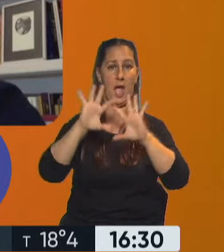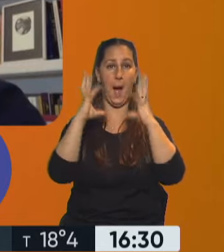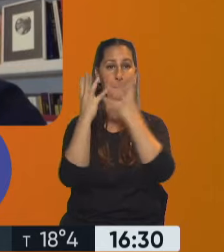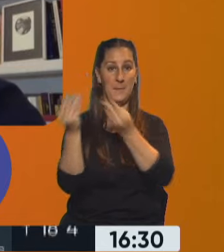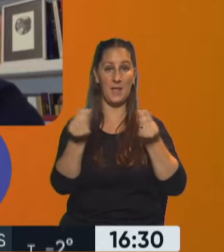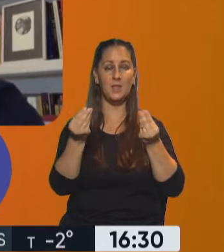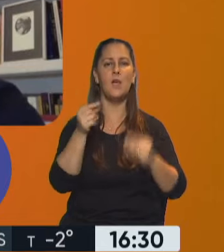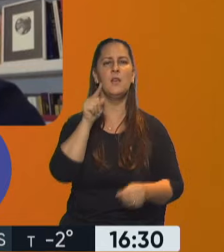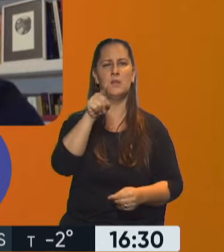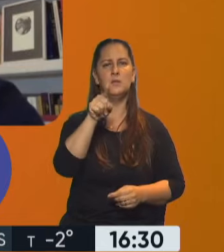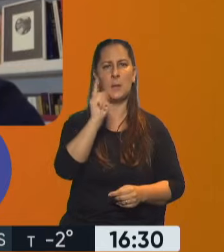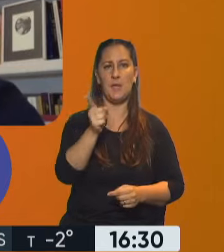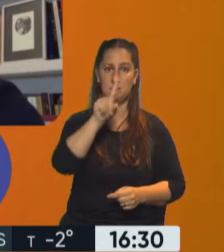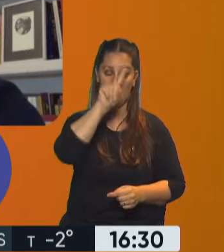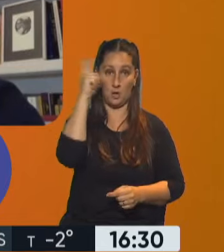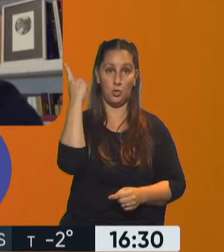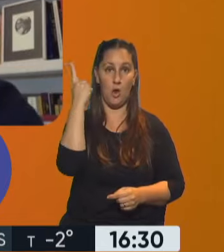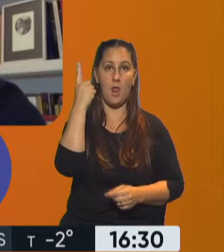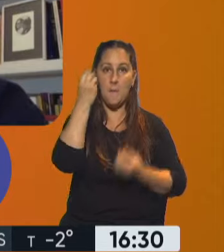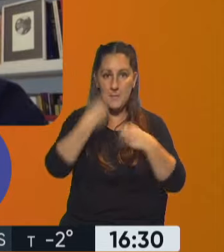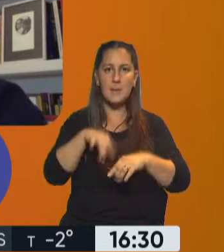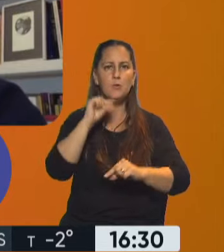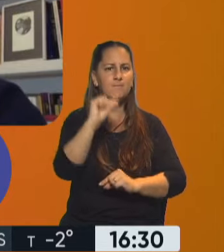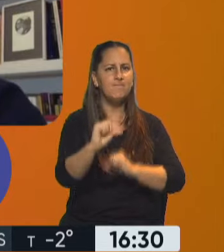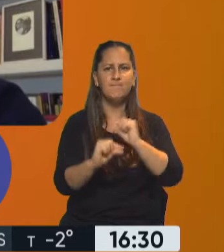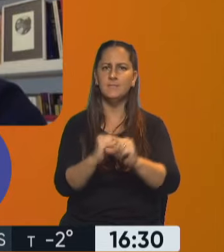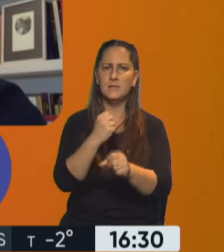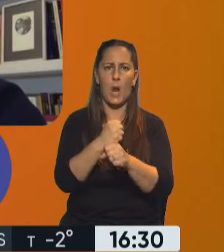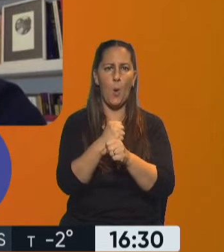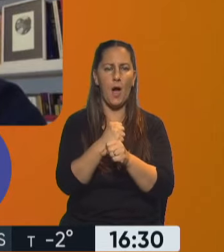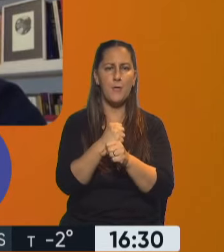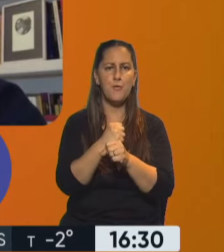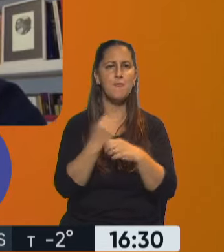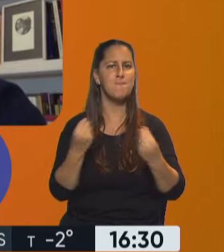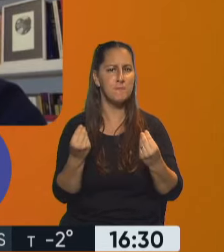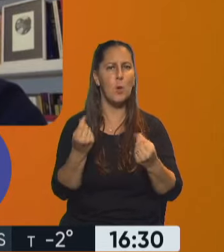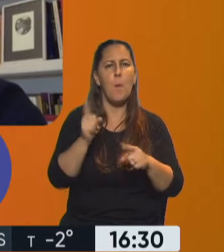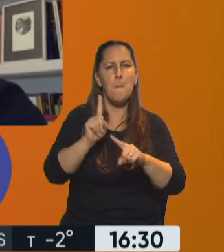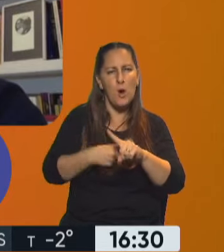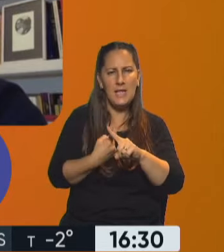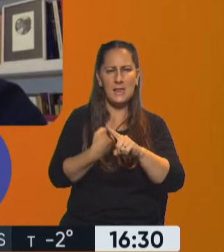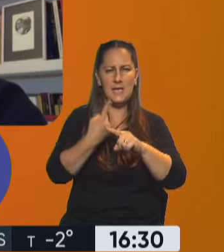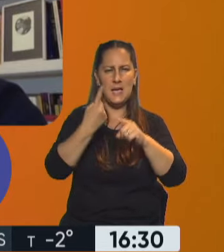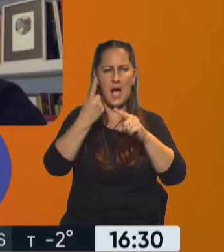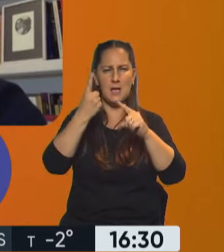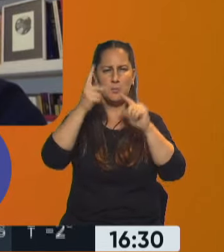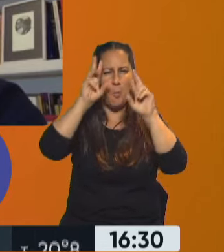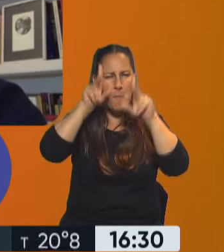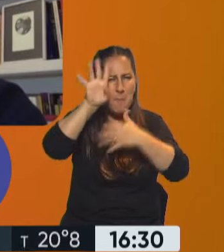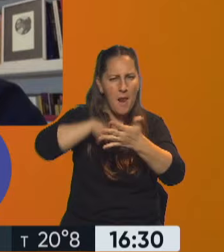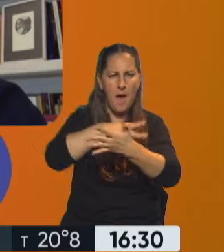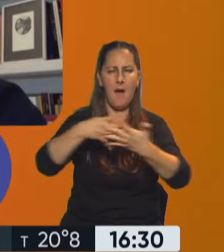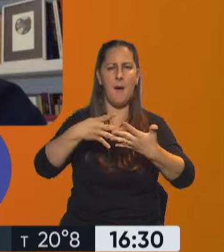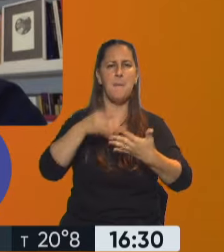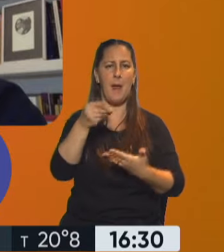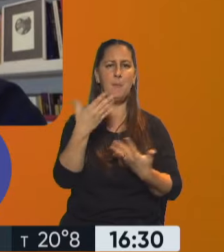que también a nivel nacional se estará trabajando, ¿no? Por estas políticas en Argentina para